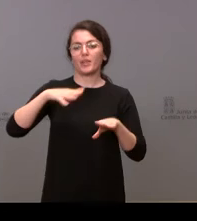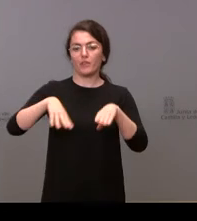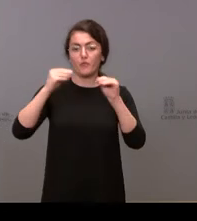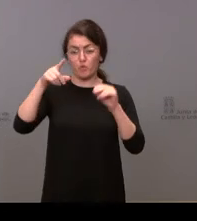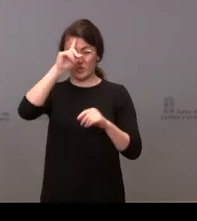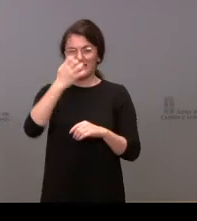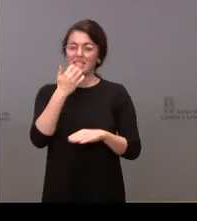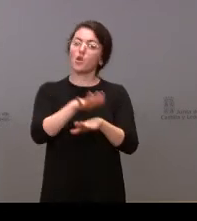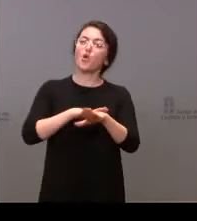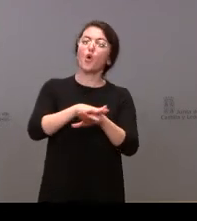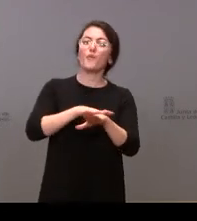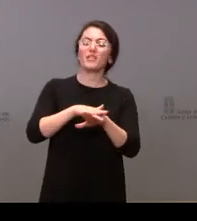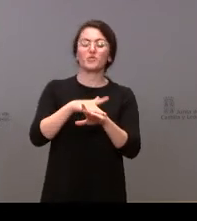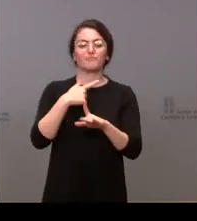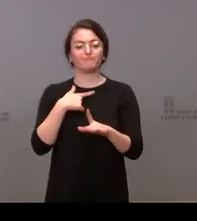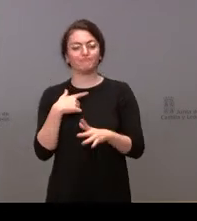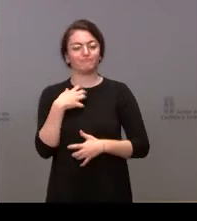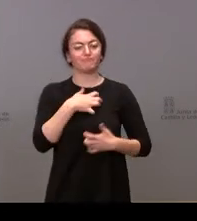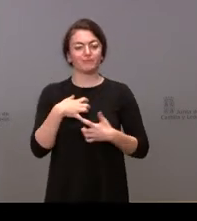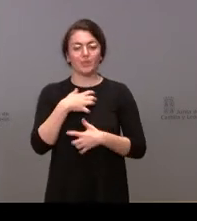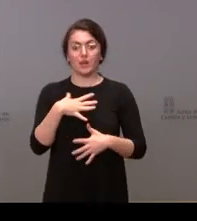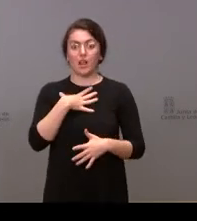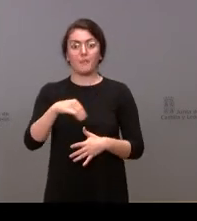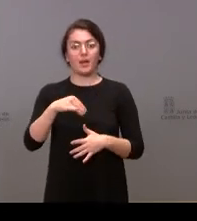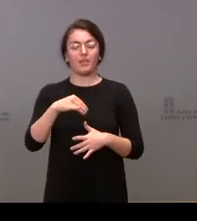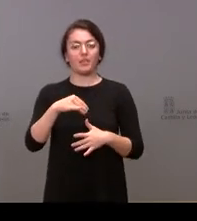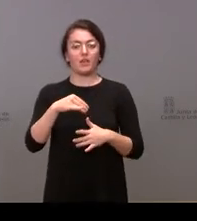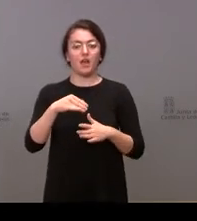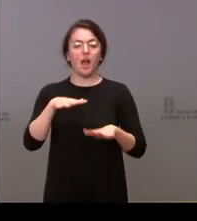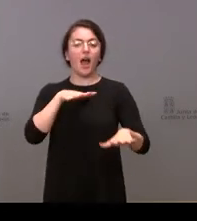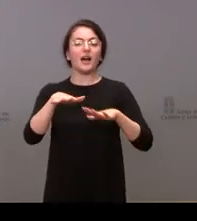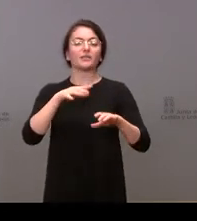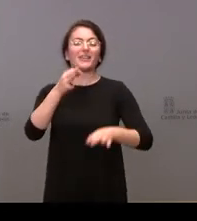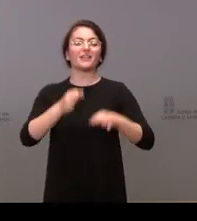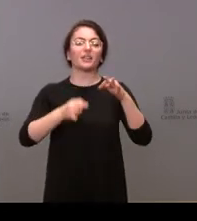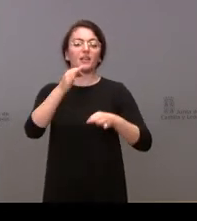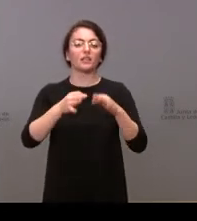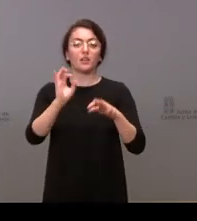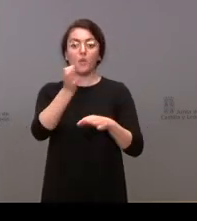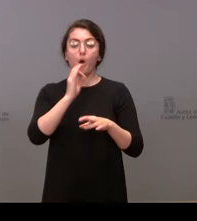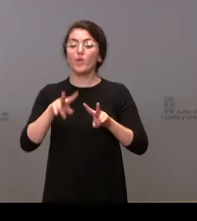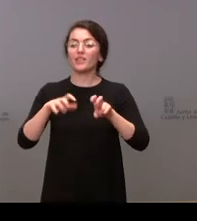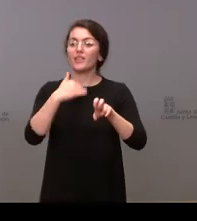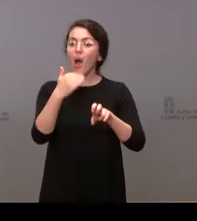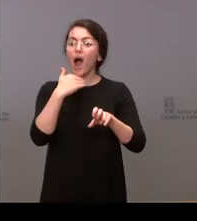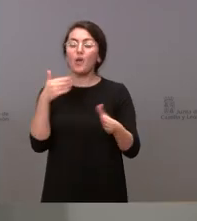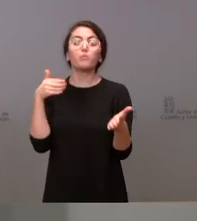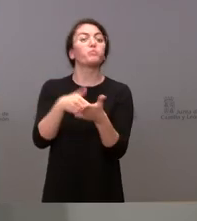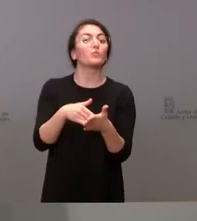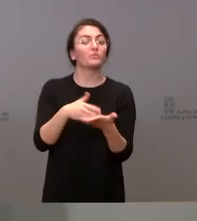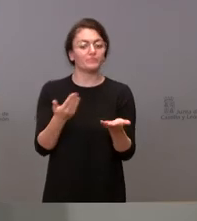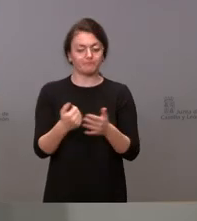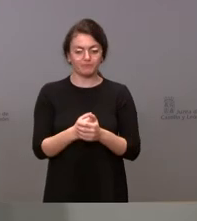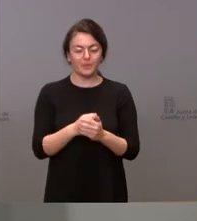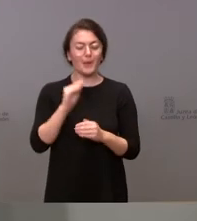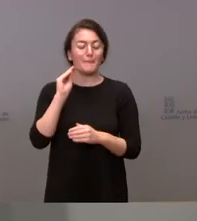Gobierno le inquieta que se pueda ver paralizada su actividad legislativa o bloqueadas algunas de sus iniciativas. Bueno, la